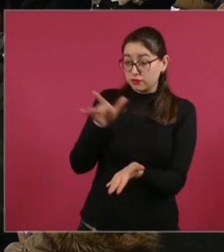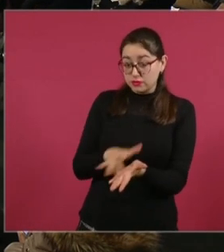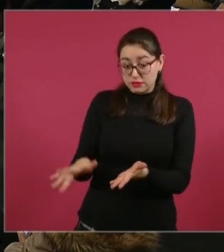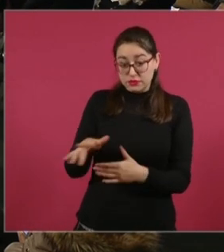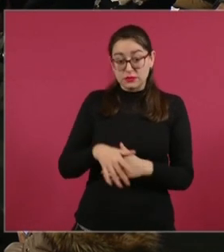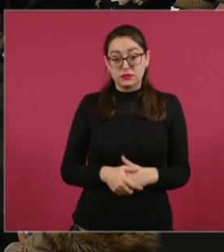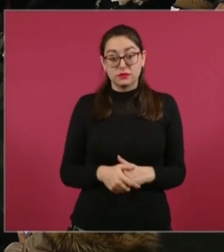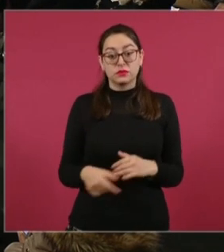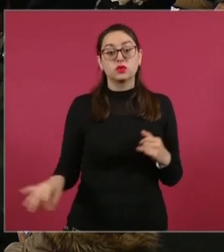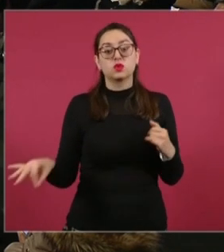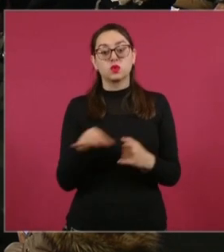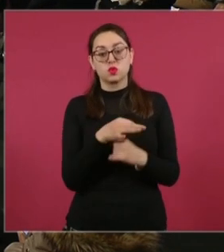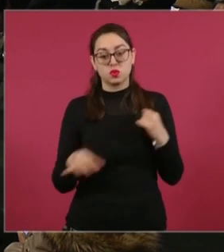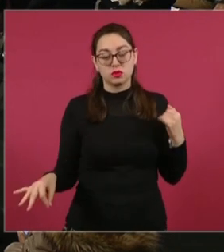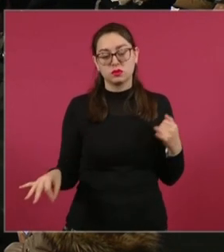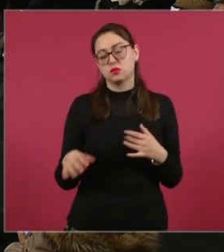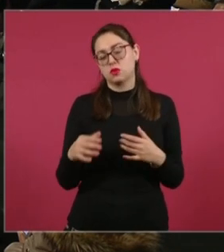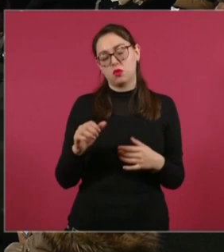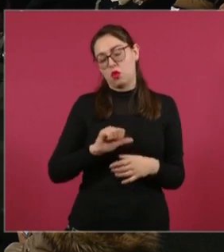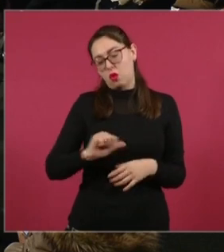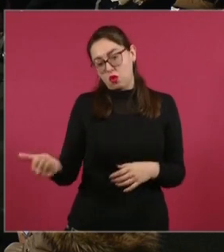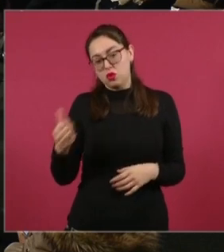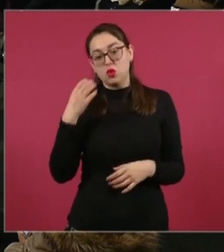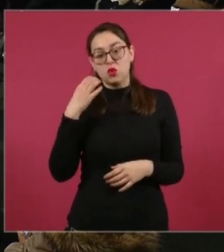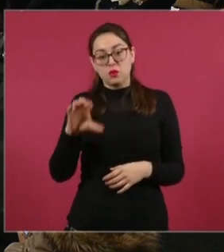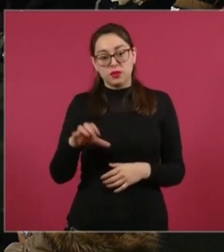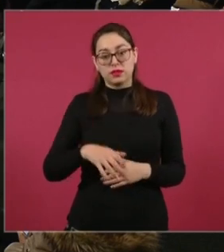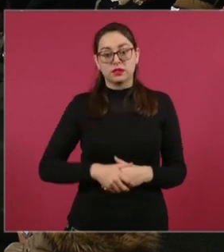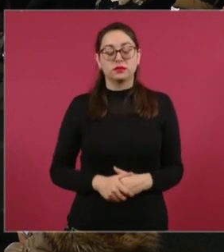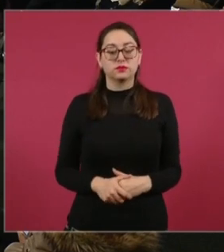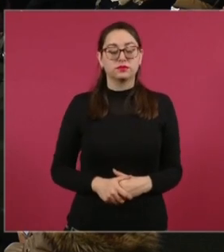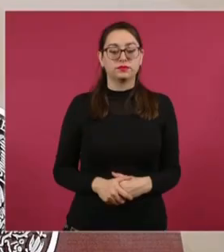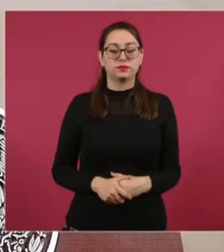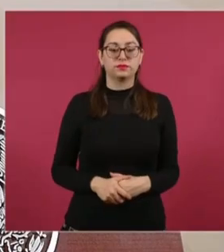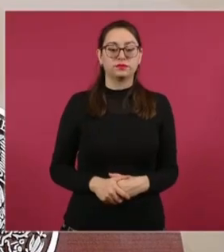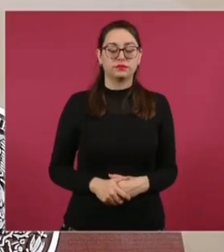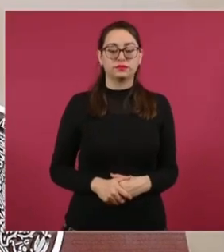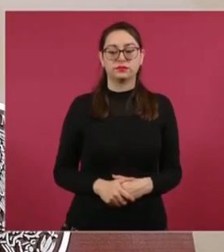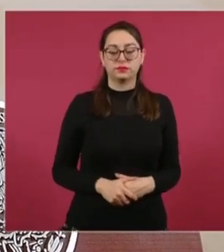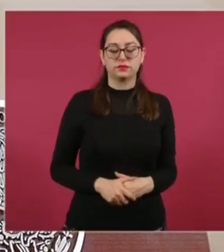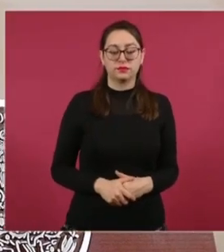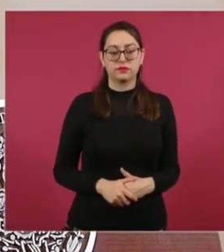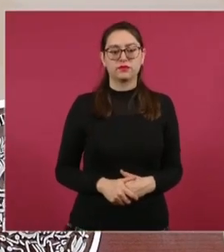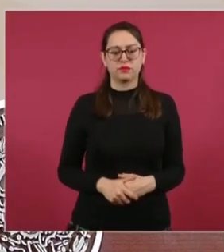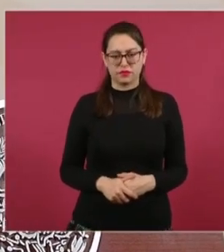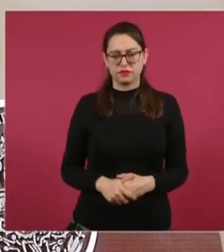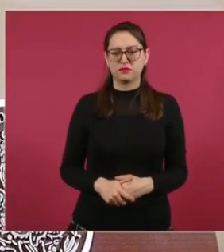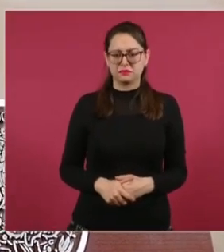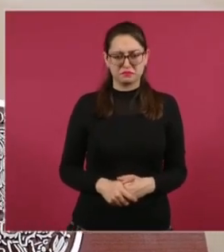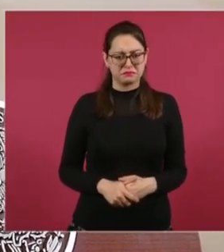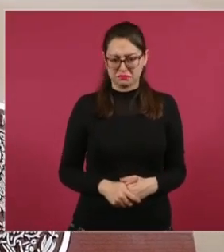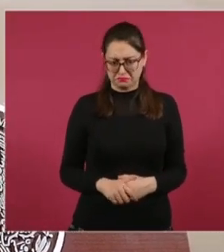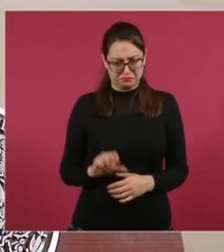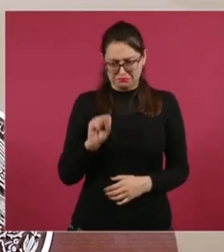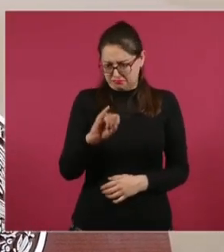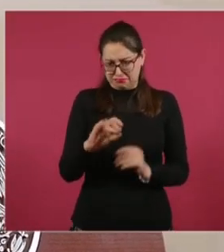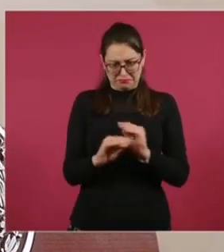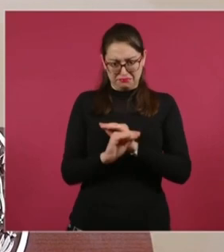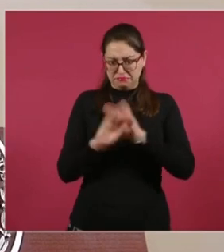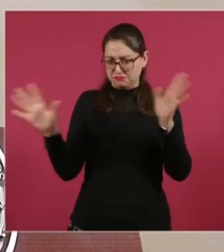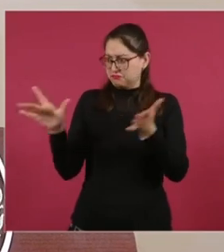permite, por último, señor presidente, unos comentarios. No, yo apoyo a la maestra en eso y en todo.